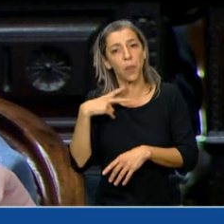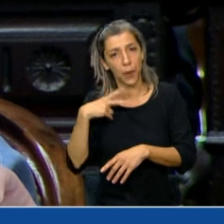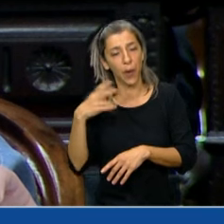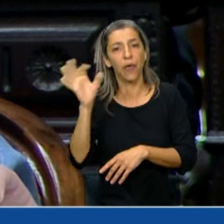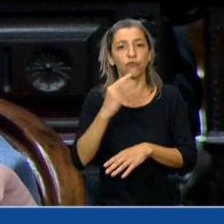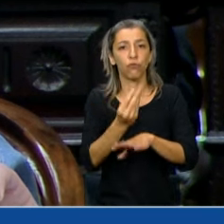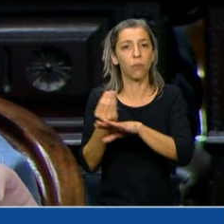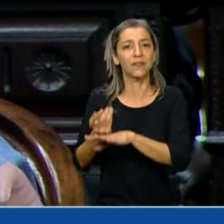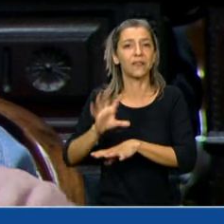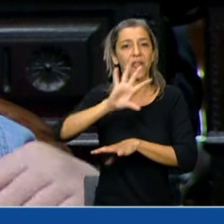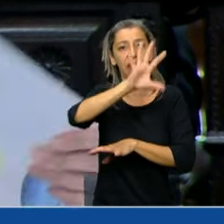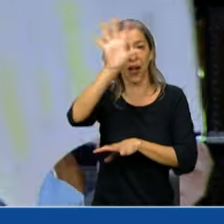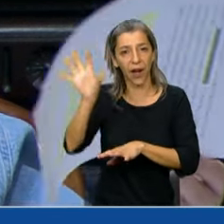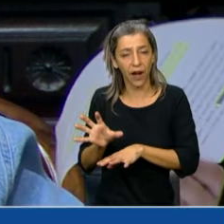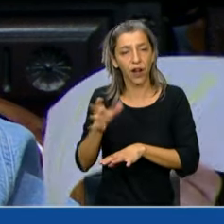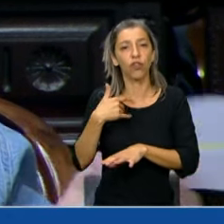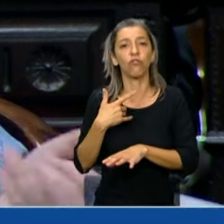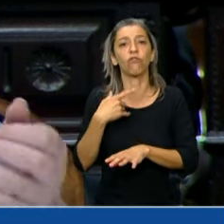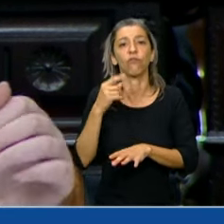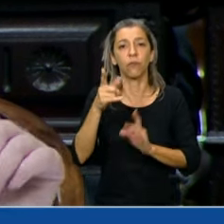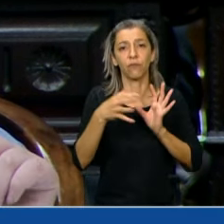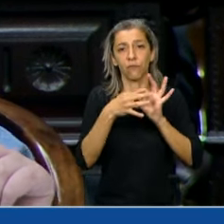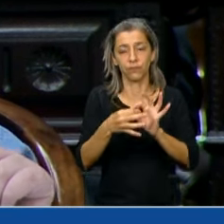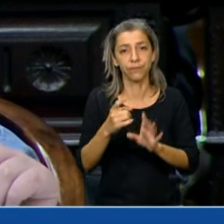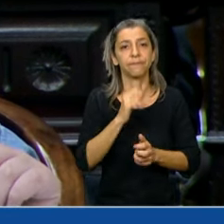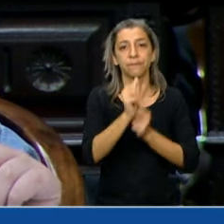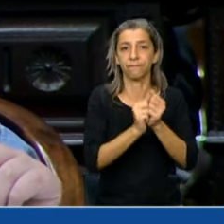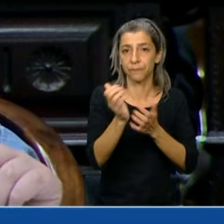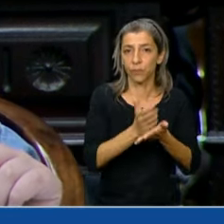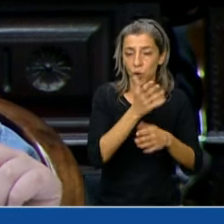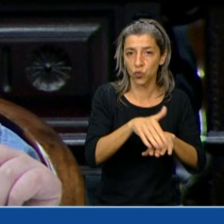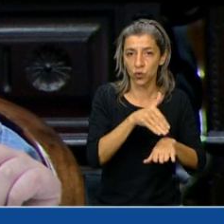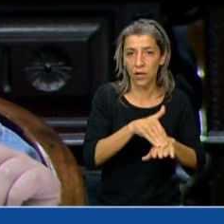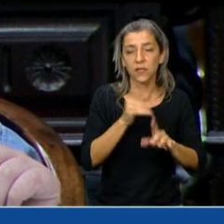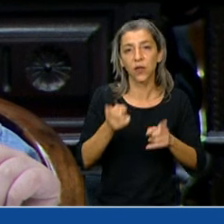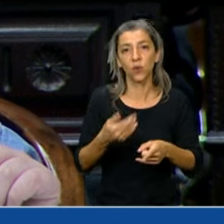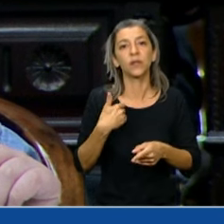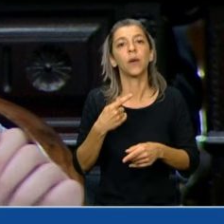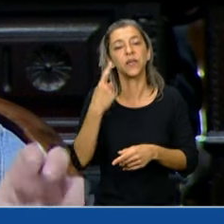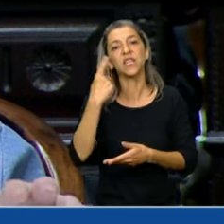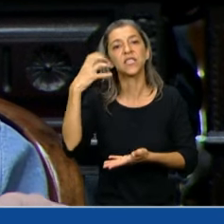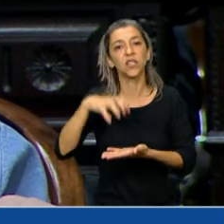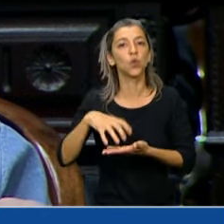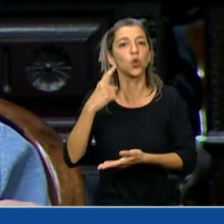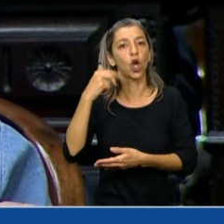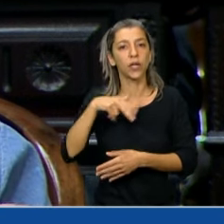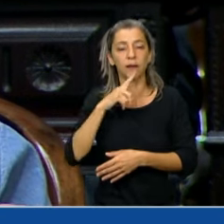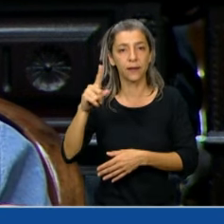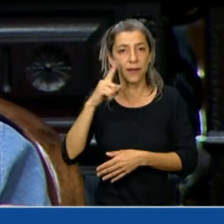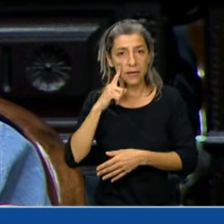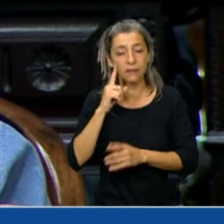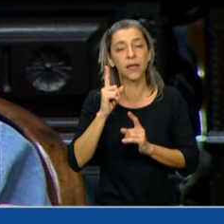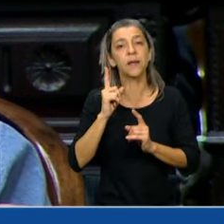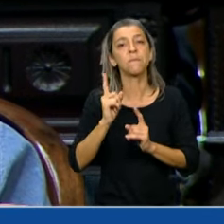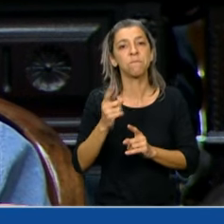la geografía territorial de de la Industria del calzado y el Instituto Nacional de tecnología Industrial inti previa adhesión a esta